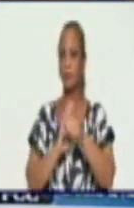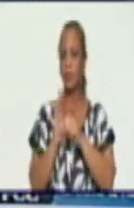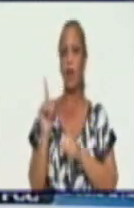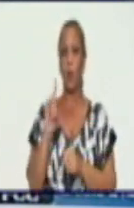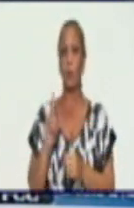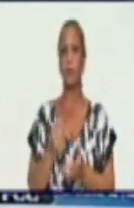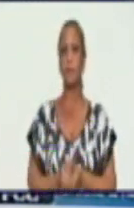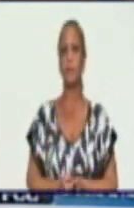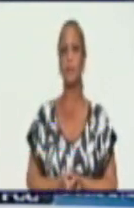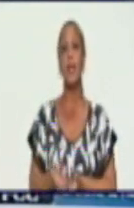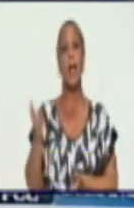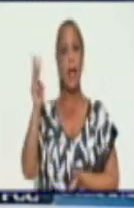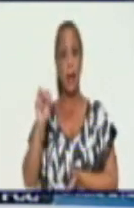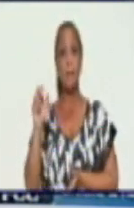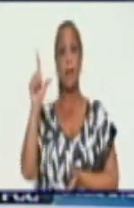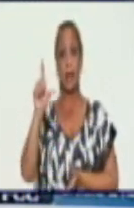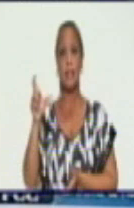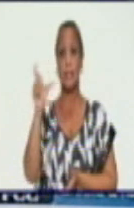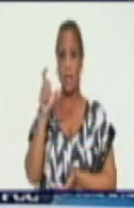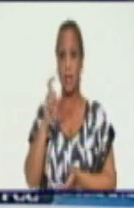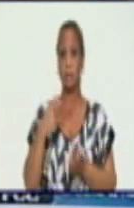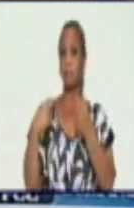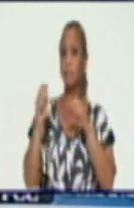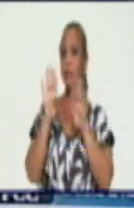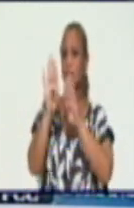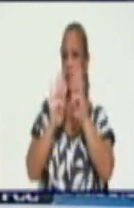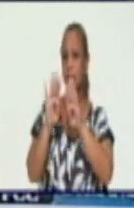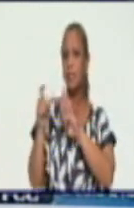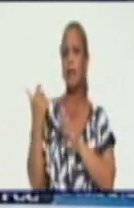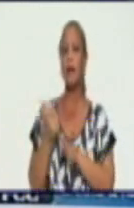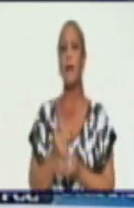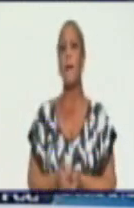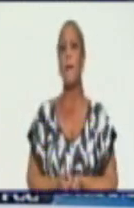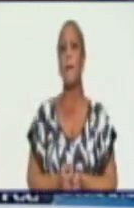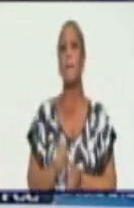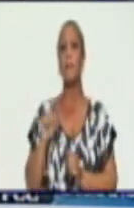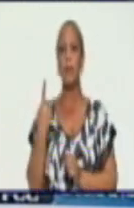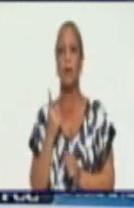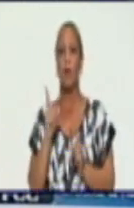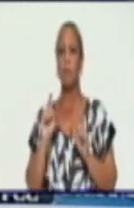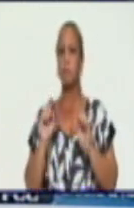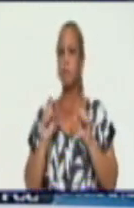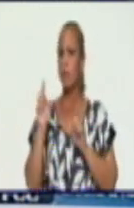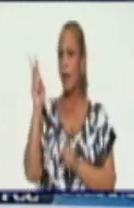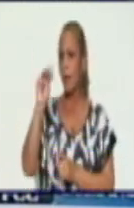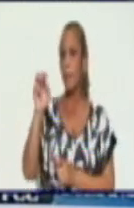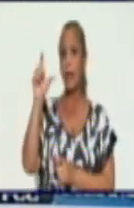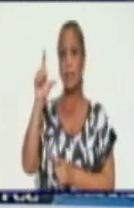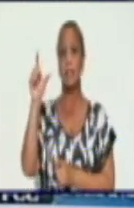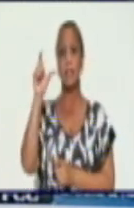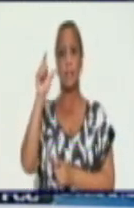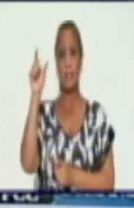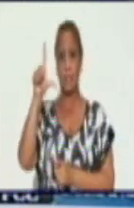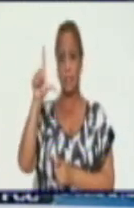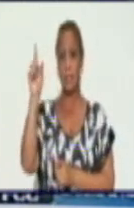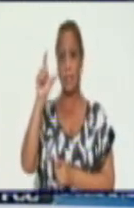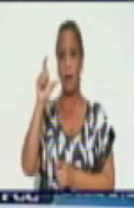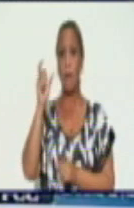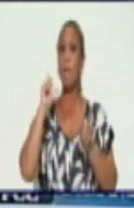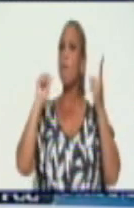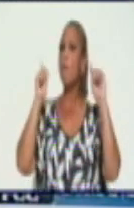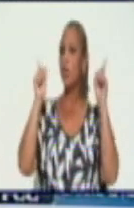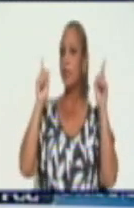mrc se ajusta a las normas de la cob y primeros ml cs política nacional pero no tiene por qué ver la normal a kobe